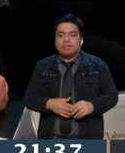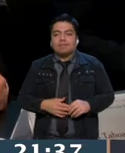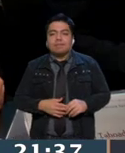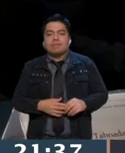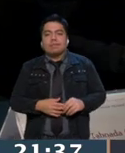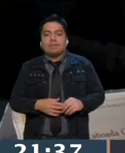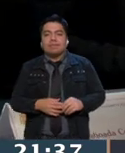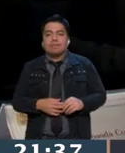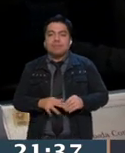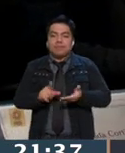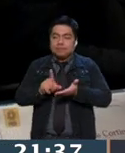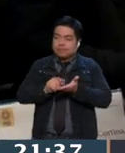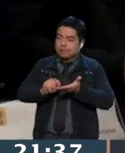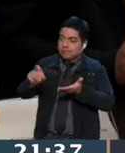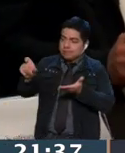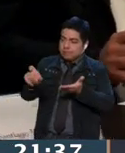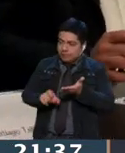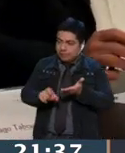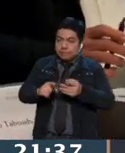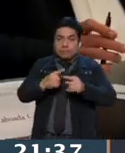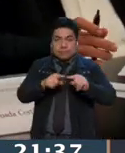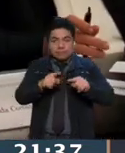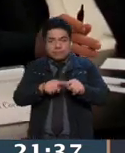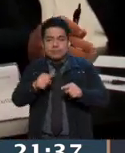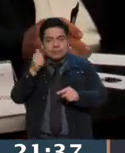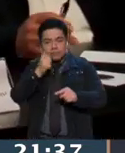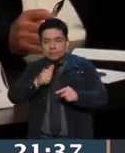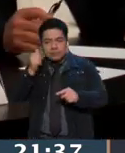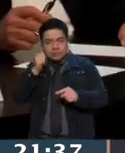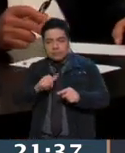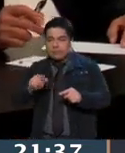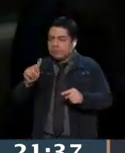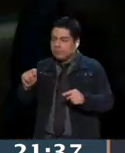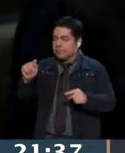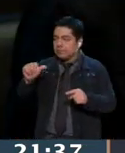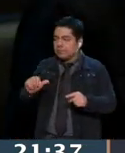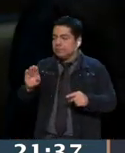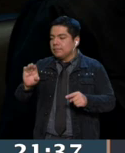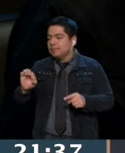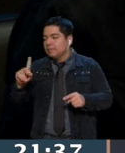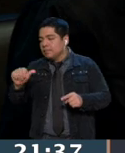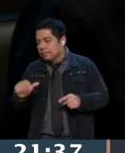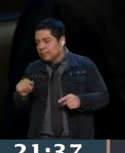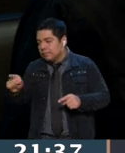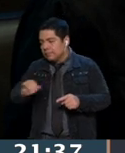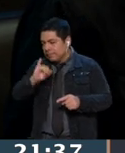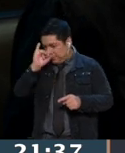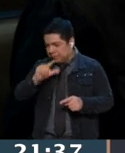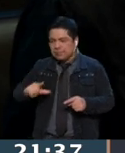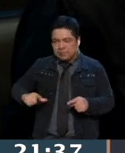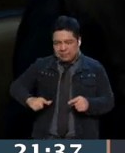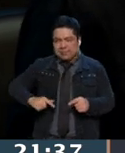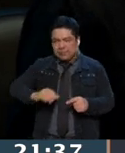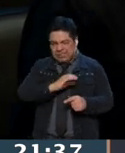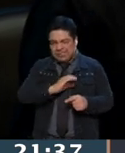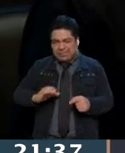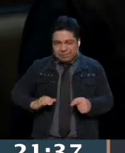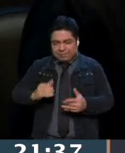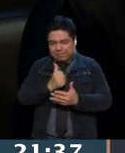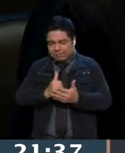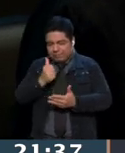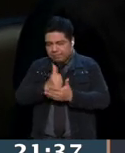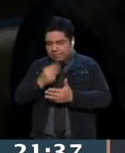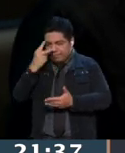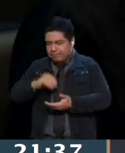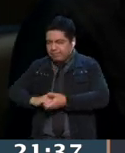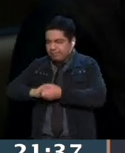A través de sus redes sociales y en distintas ocasiones, Santiago Taboada Cortina, precandidato a la jefatura de gobierno de la Ciudad de México por la